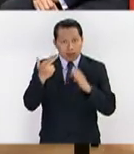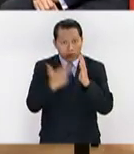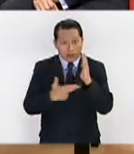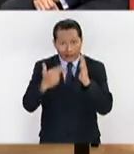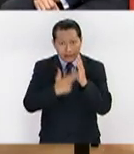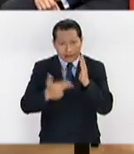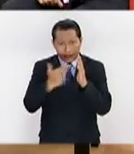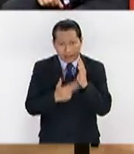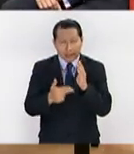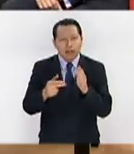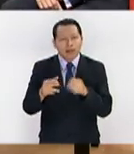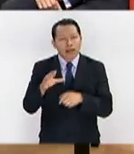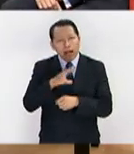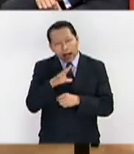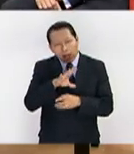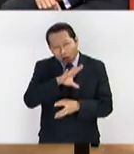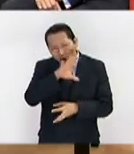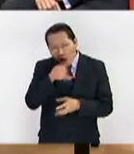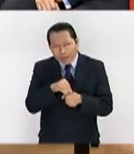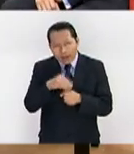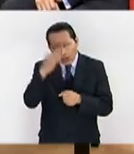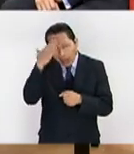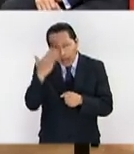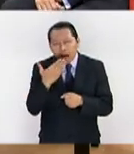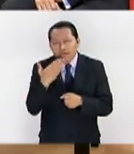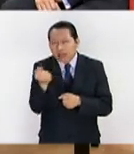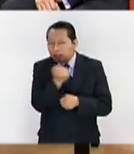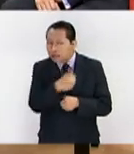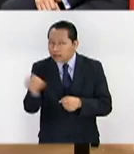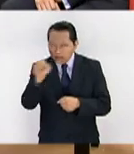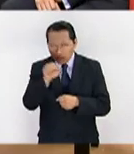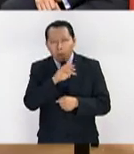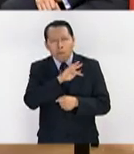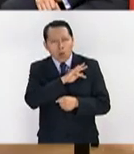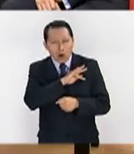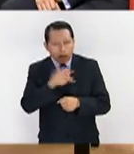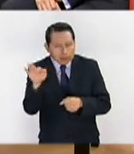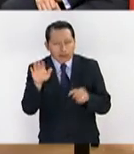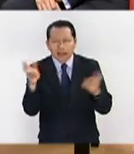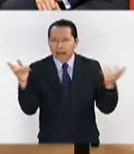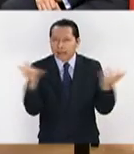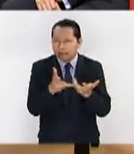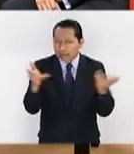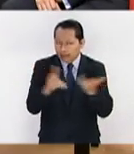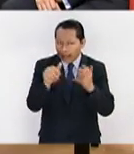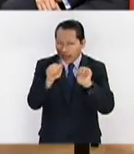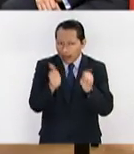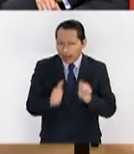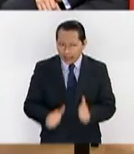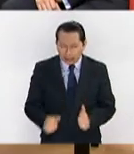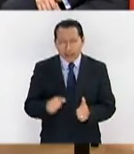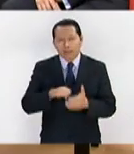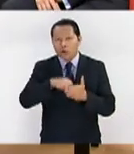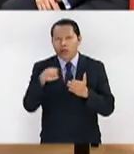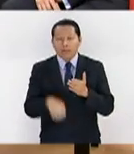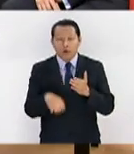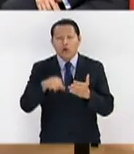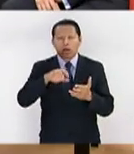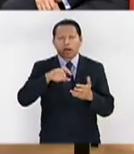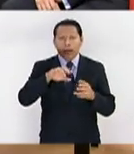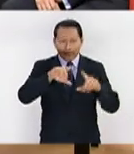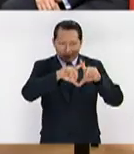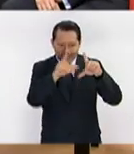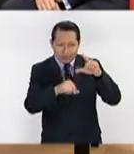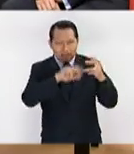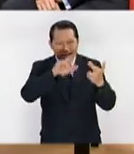se adquieren todas las habilidades para poder hacer este tipo de artesanía que, por ejemplo, cada región del país,